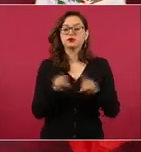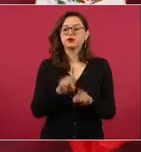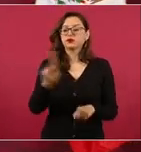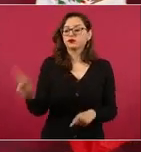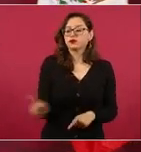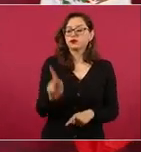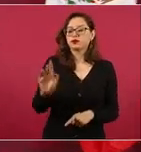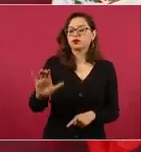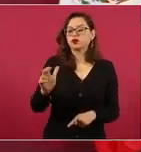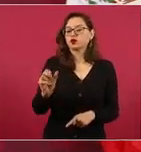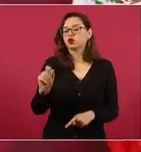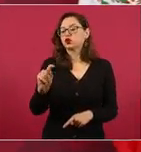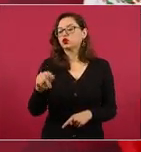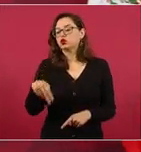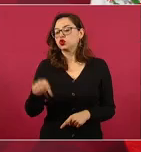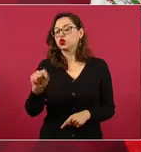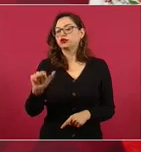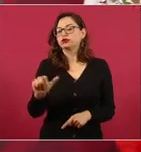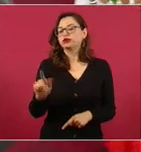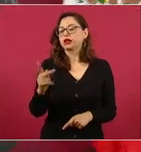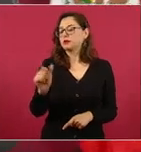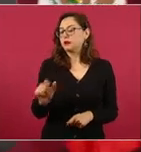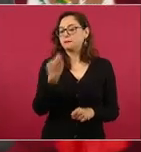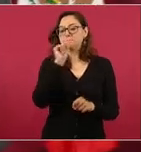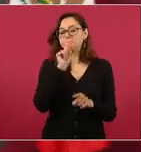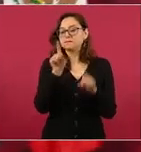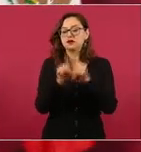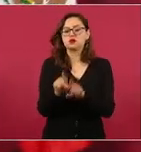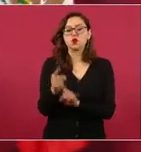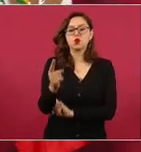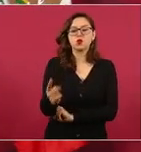lo mismo, 1, 2, 3,